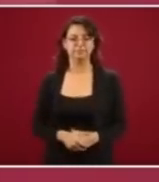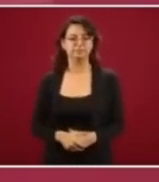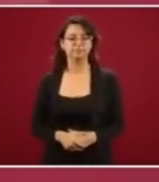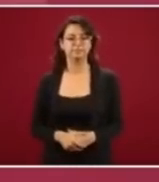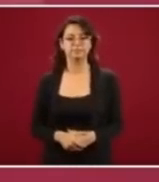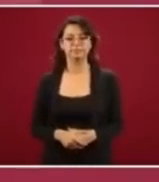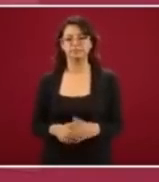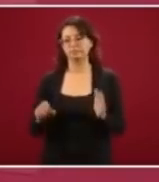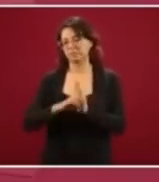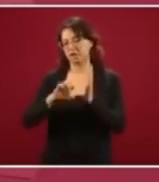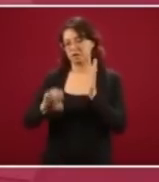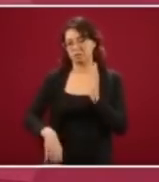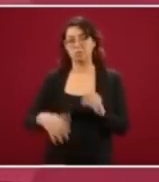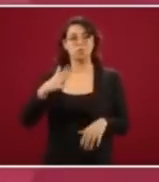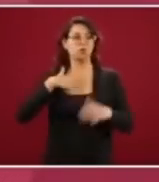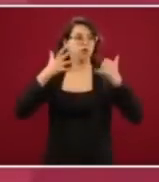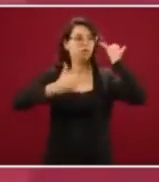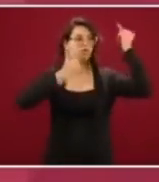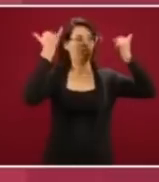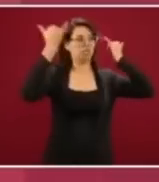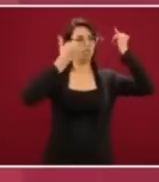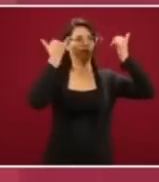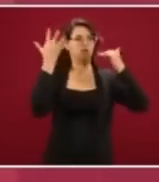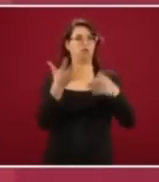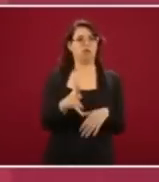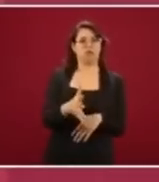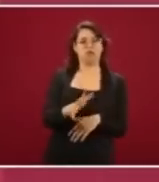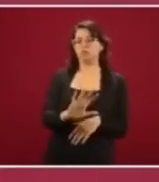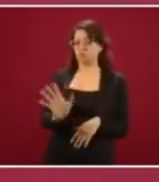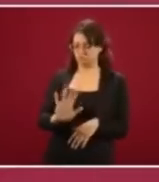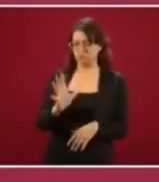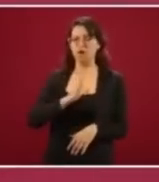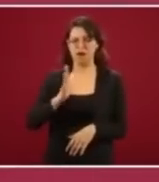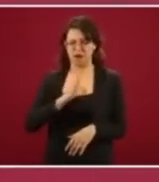porque no estoy hablando al tanteo.